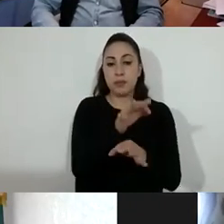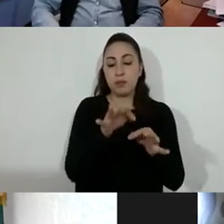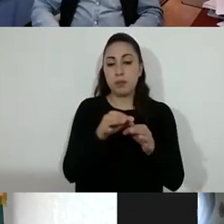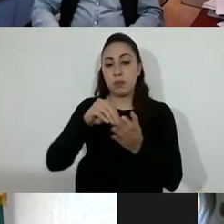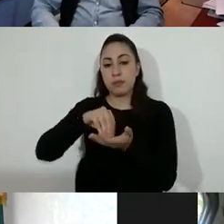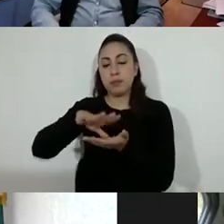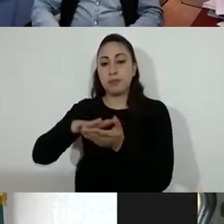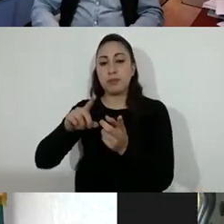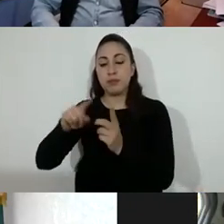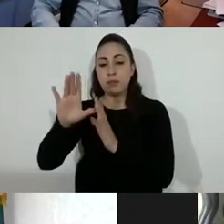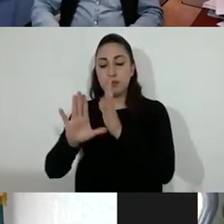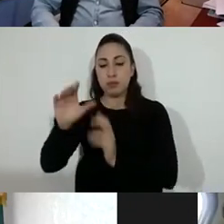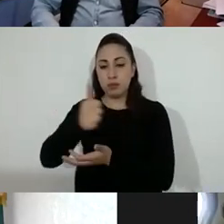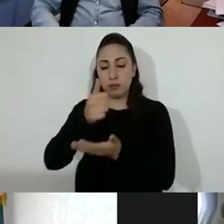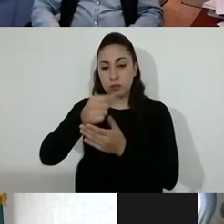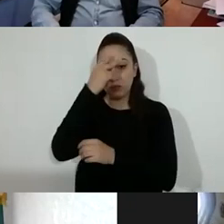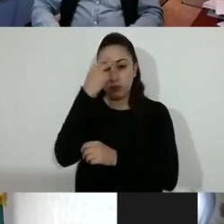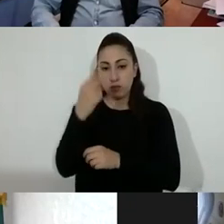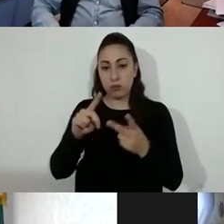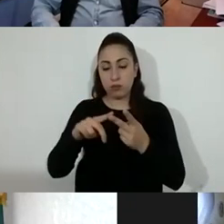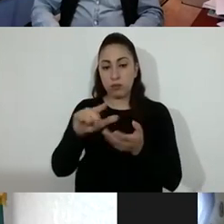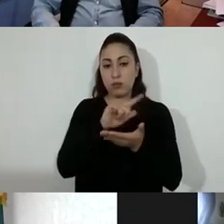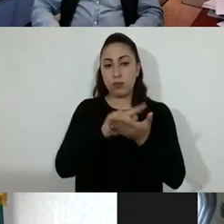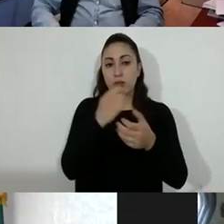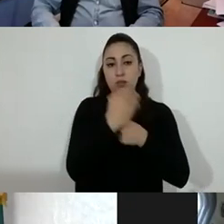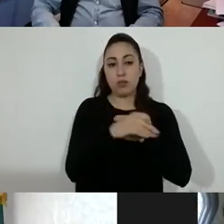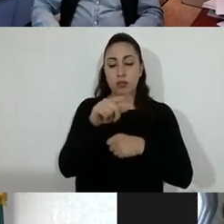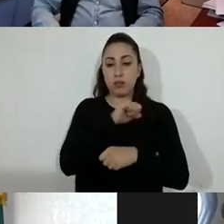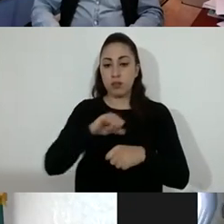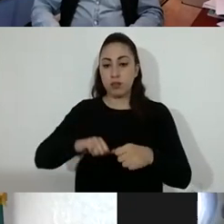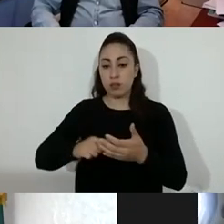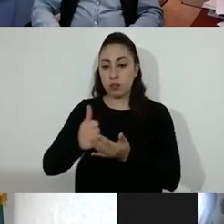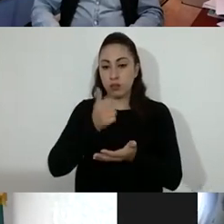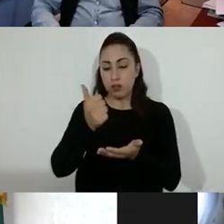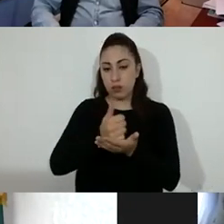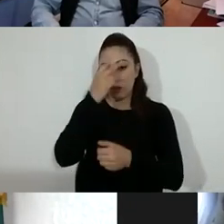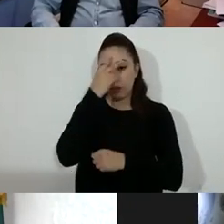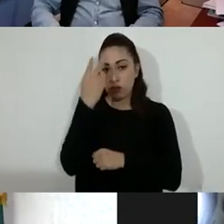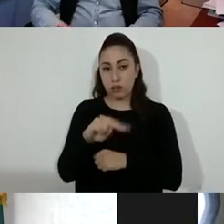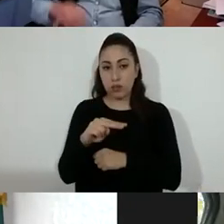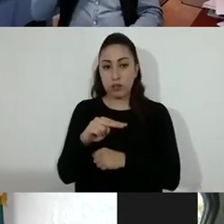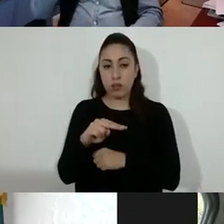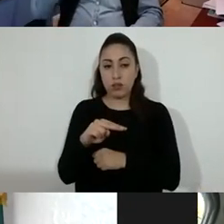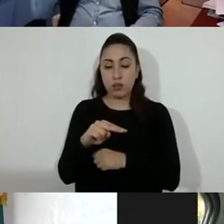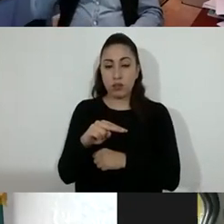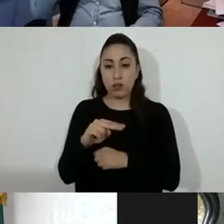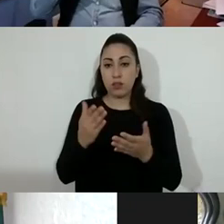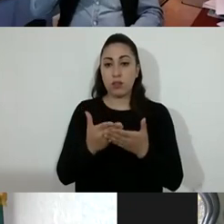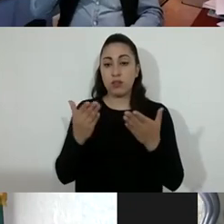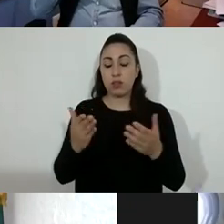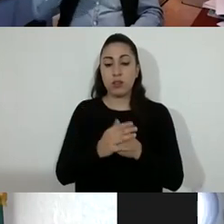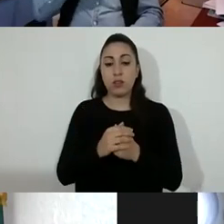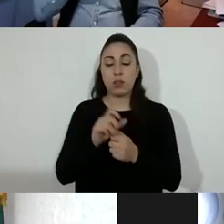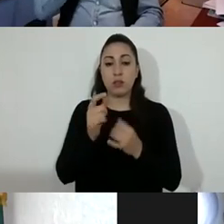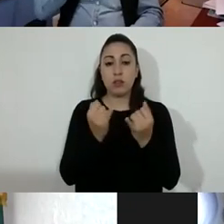la institución local, la ley orgánica de las alcaldías de la Ciudad de México y bajo la responsabilidad financiera que